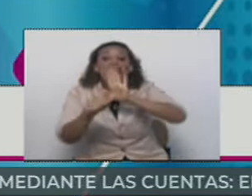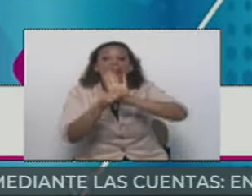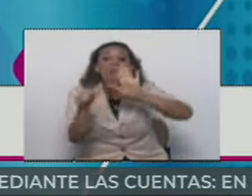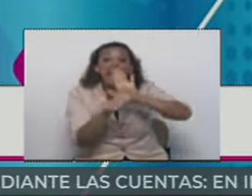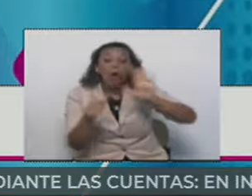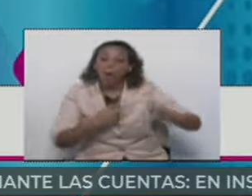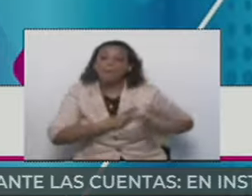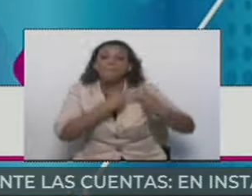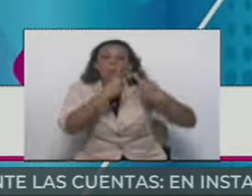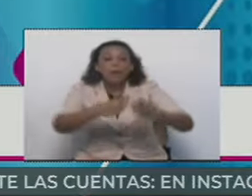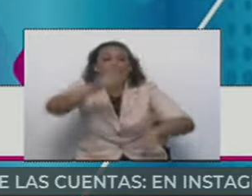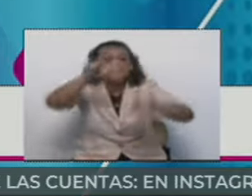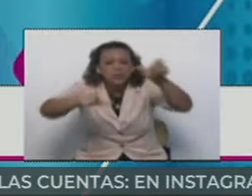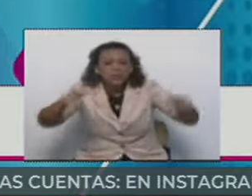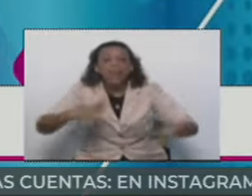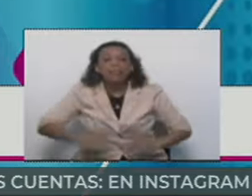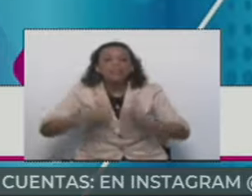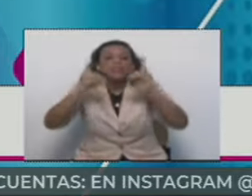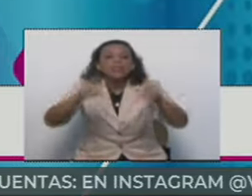la voluntad del pueblo.